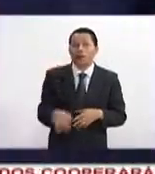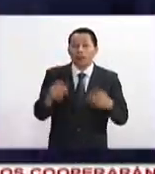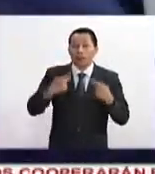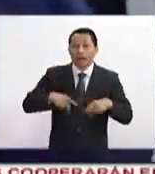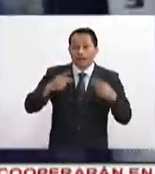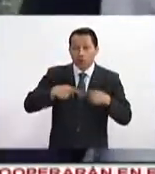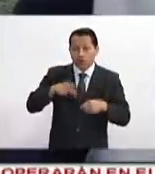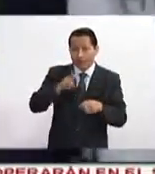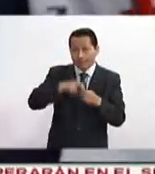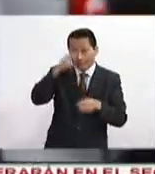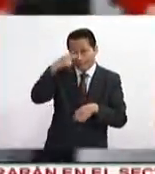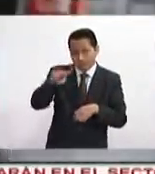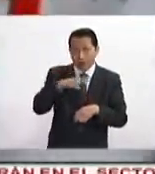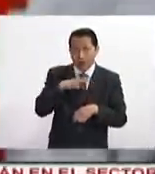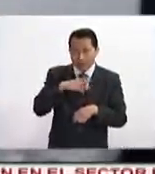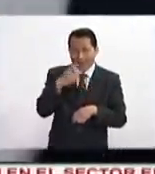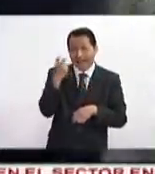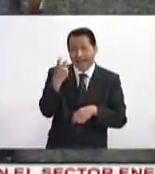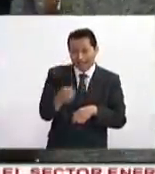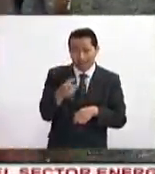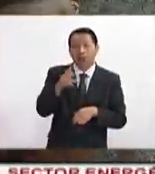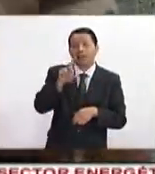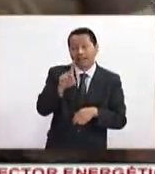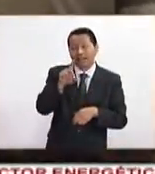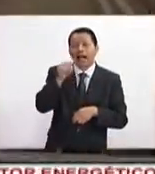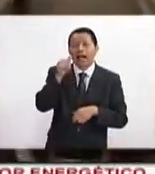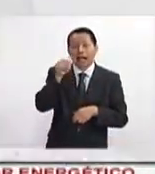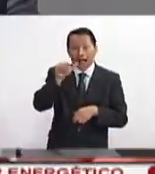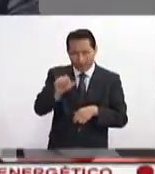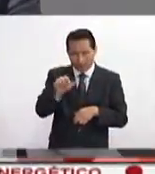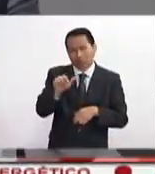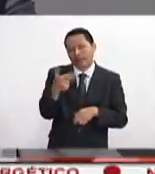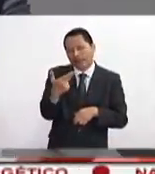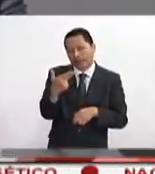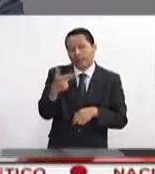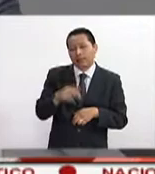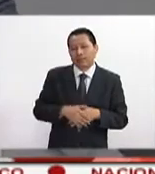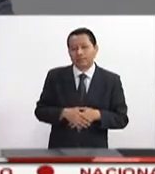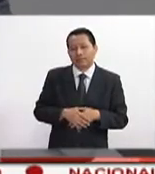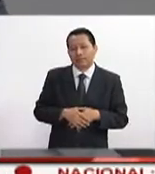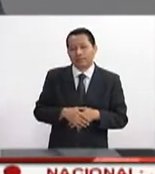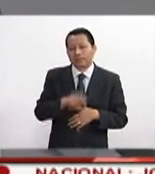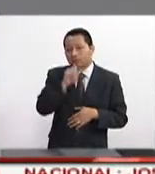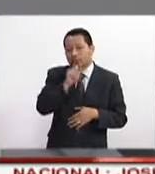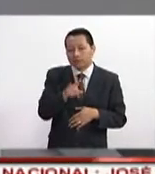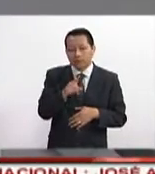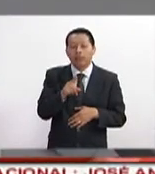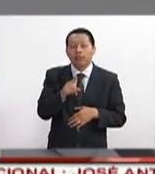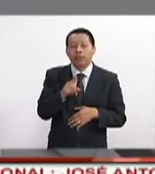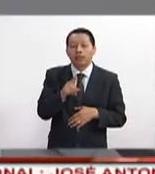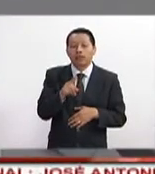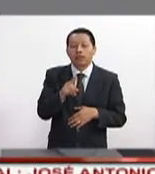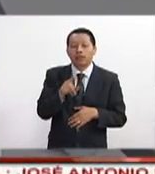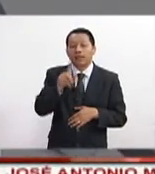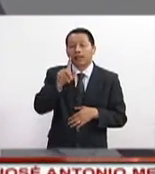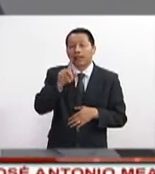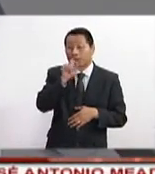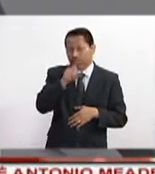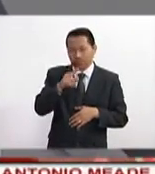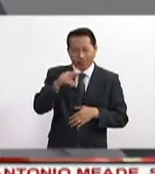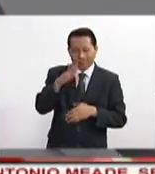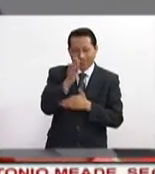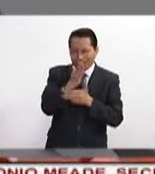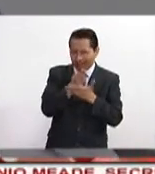población mexicana padece déficit de atención e hiperactividad. Cerca de la mitad, un poco menos de la mitad de los